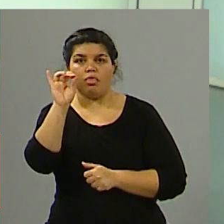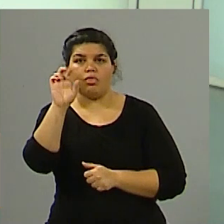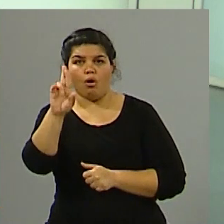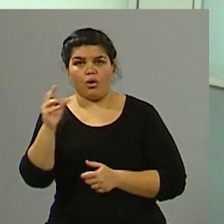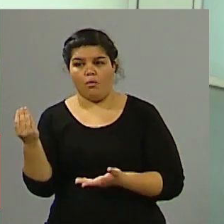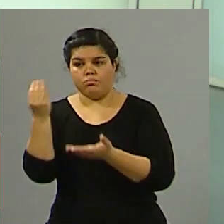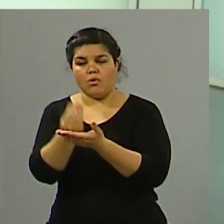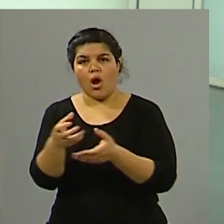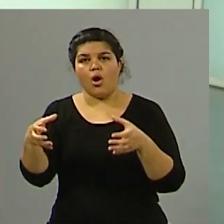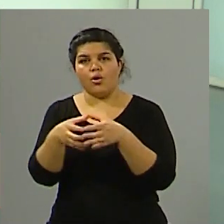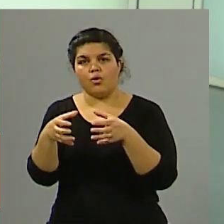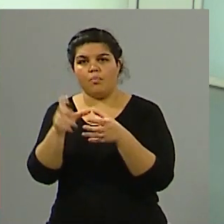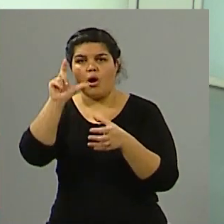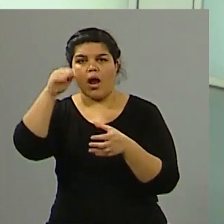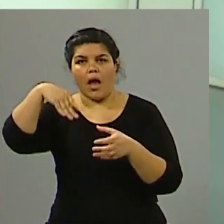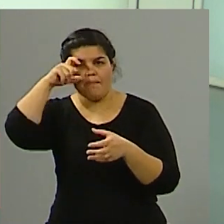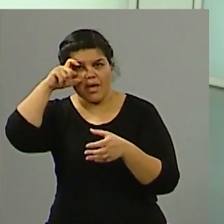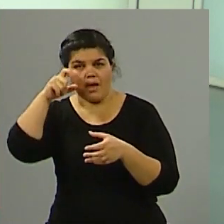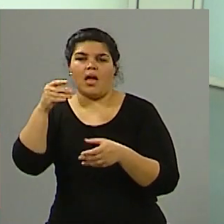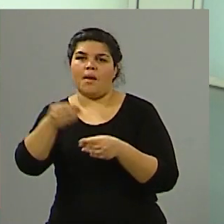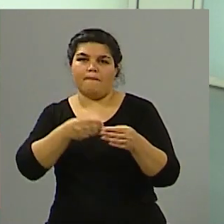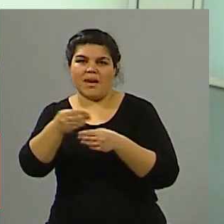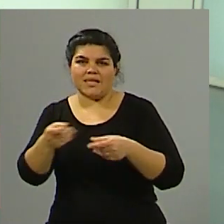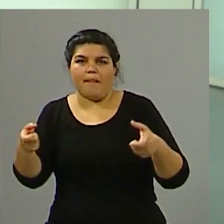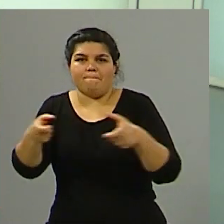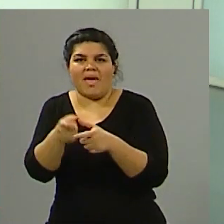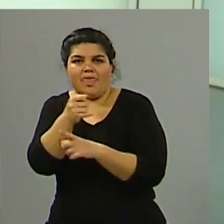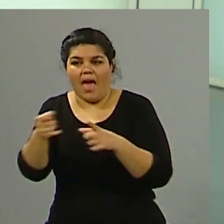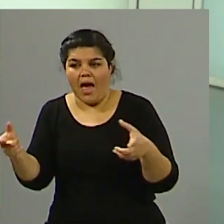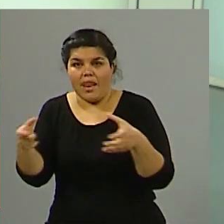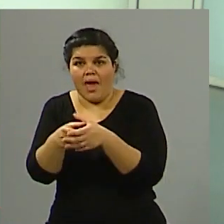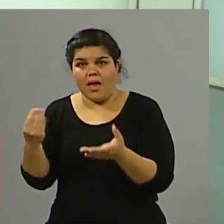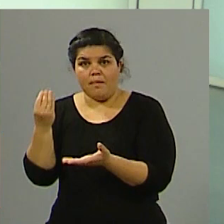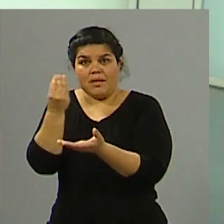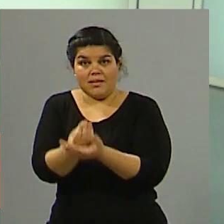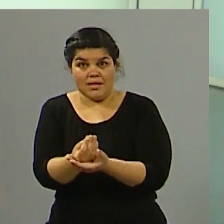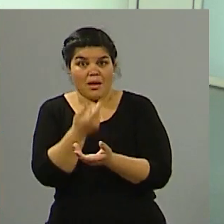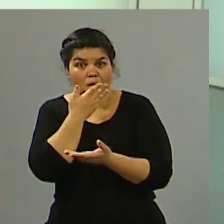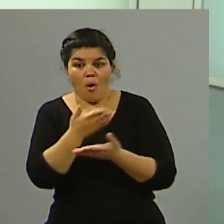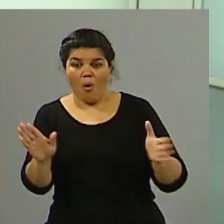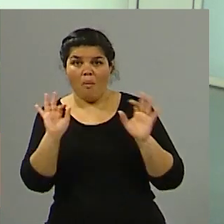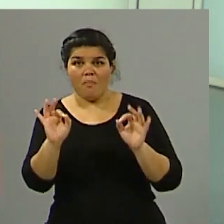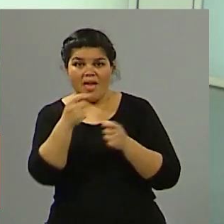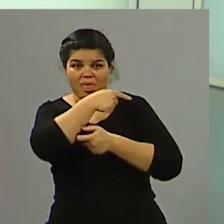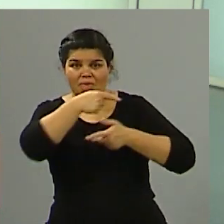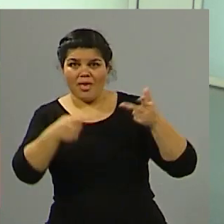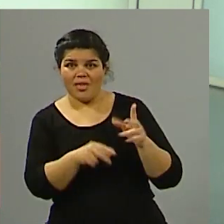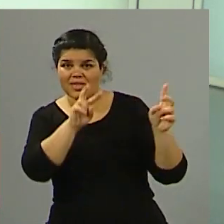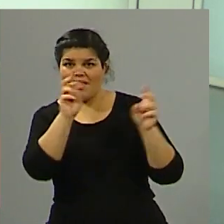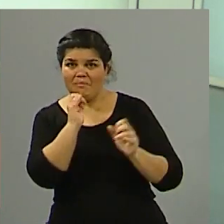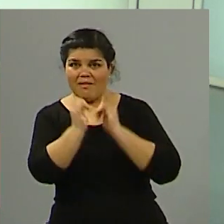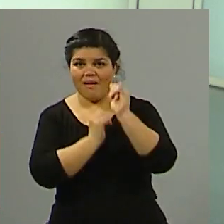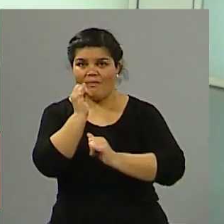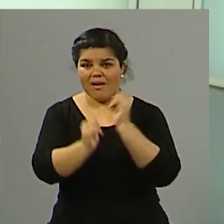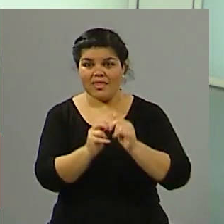Confederación Argentina de la Mediana Empresa. Todo prometido, empezamos a cumplir en un ratito nada más después de la pausa, porque